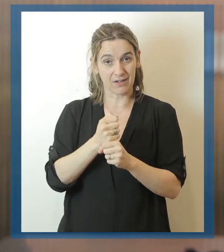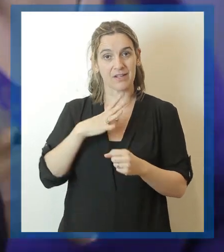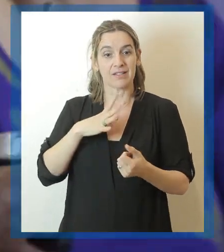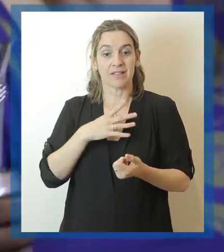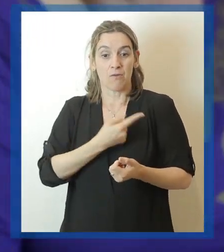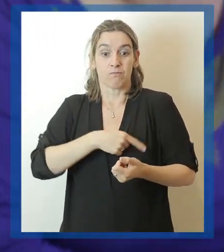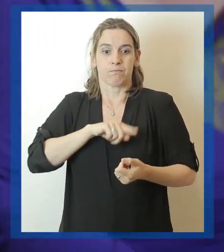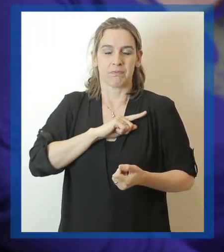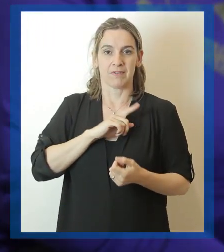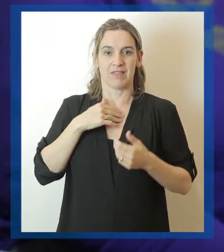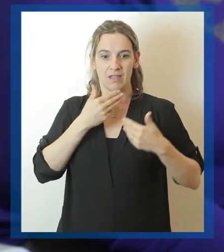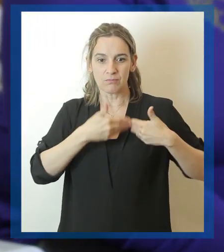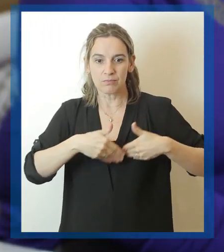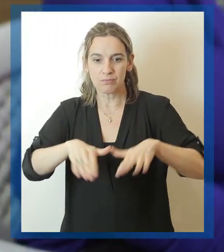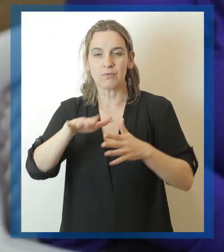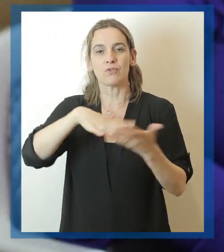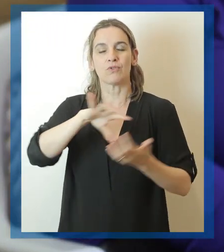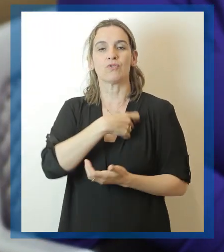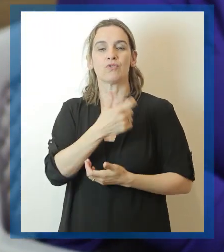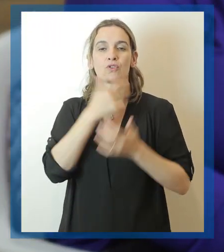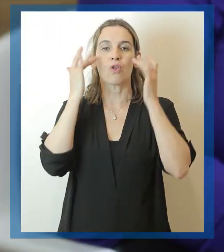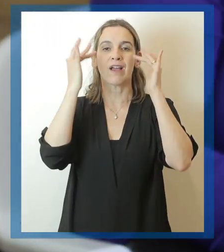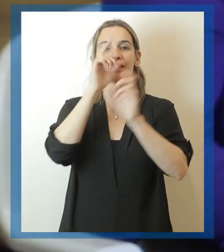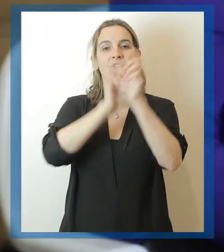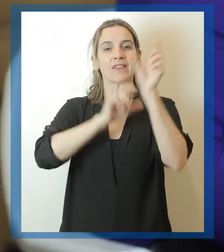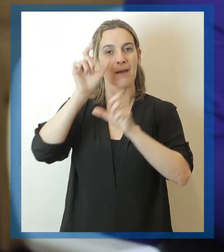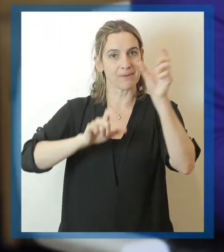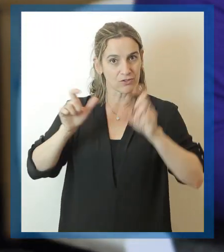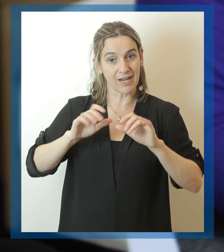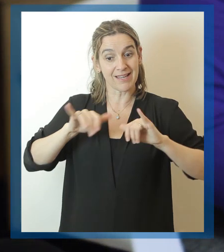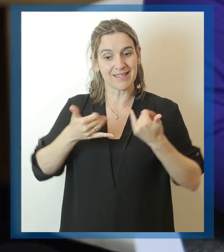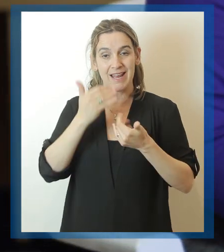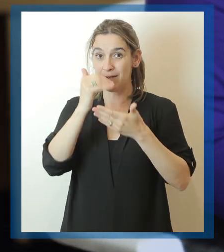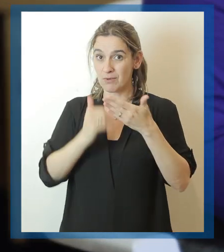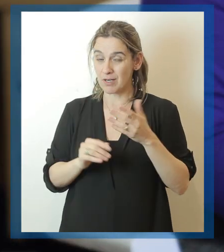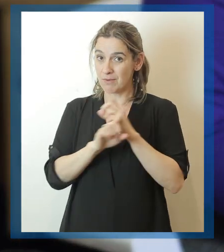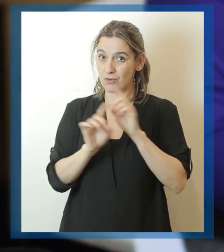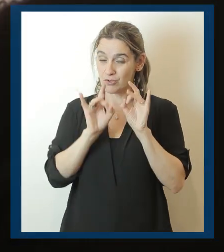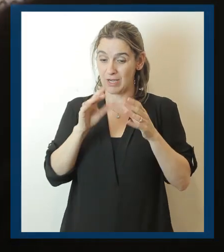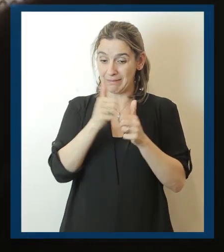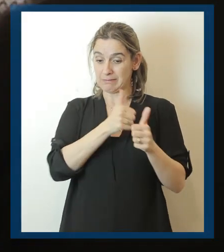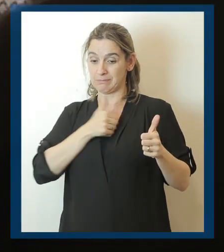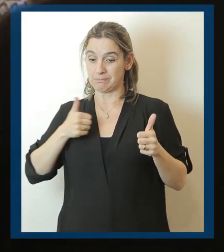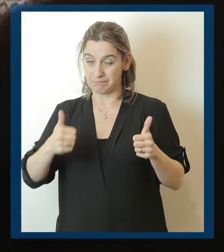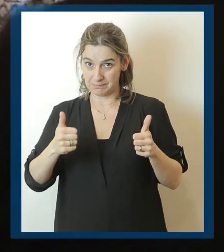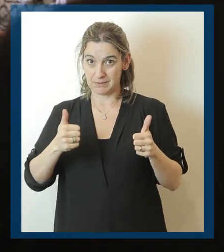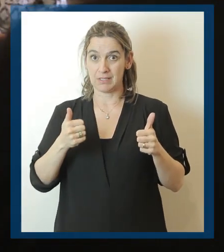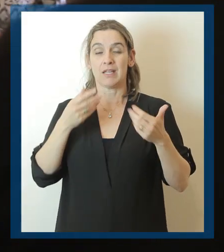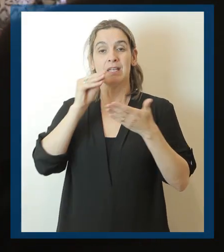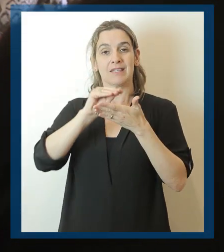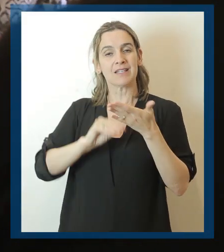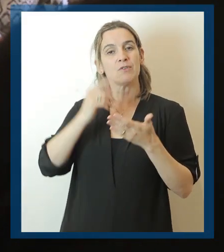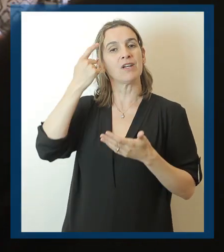digno. Entre los principales desafíos de Uruguay Trabaja está el fortalecimiento de las trayectorias socioeducativas de las